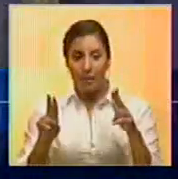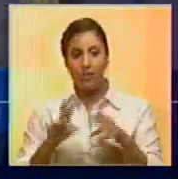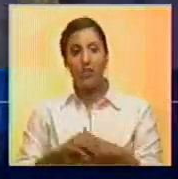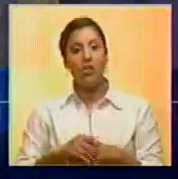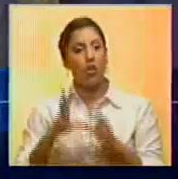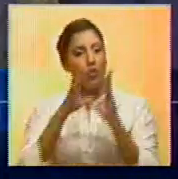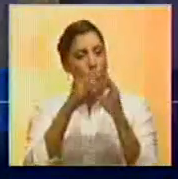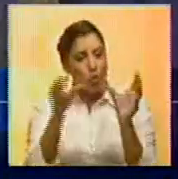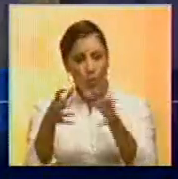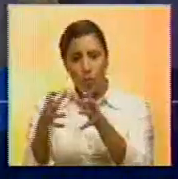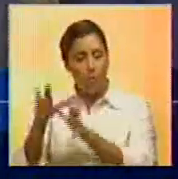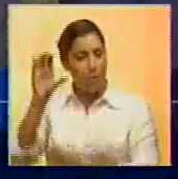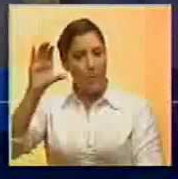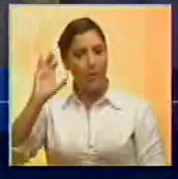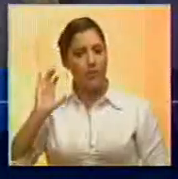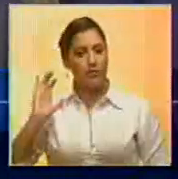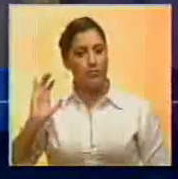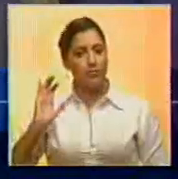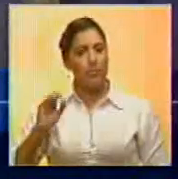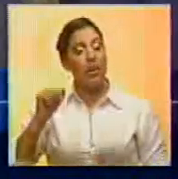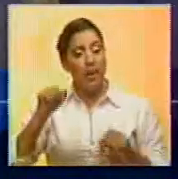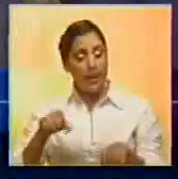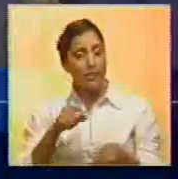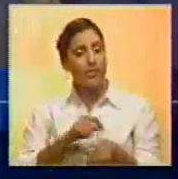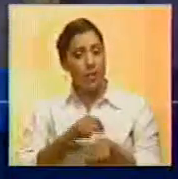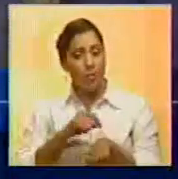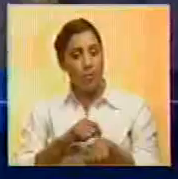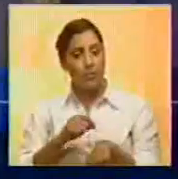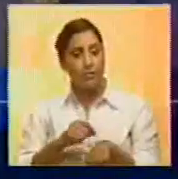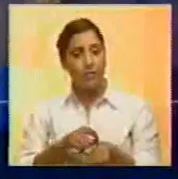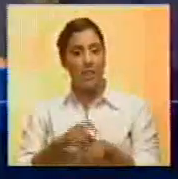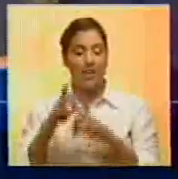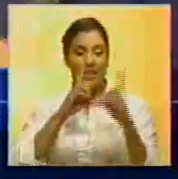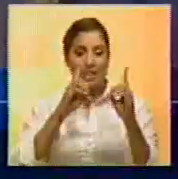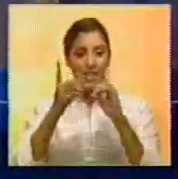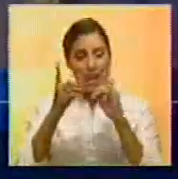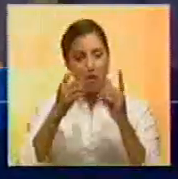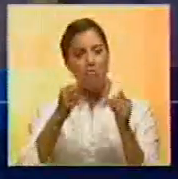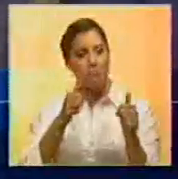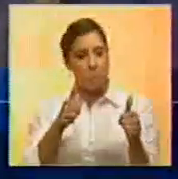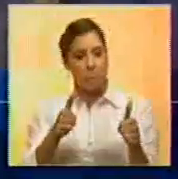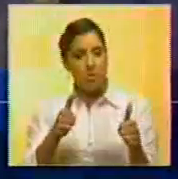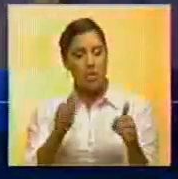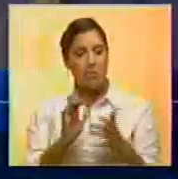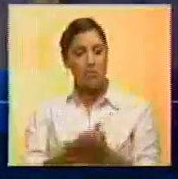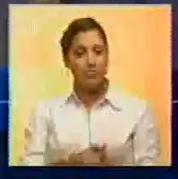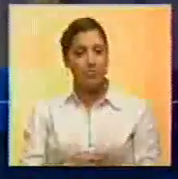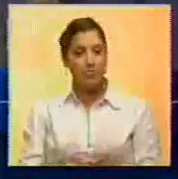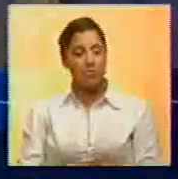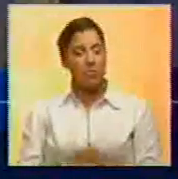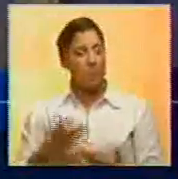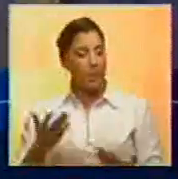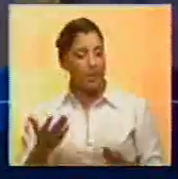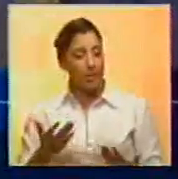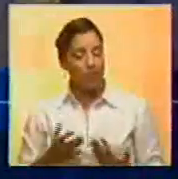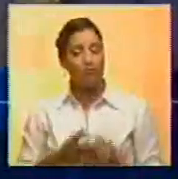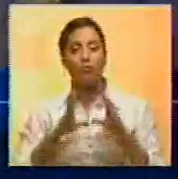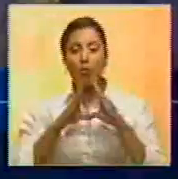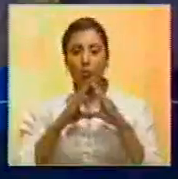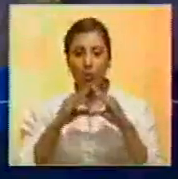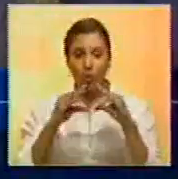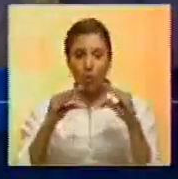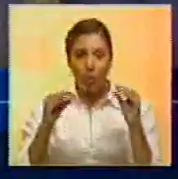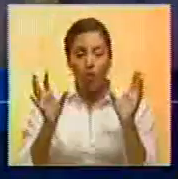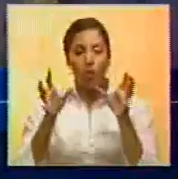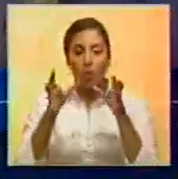con todos los sectores del país. En este momento el diálogo es fructífero con todos